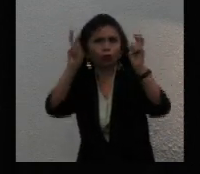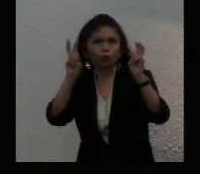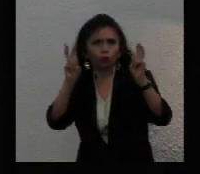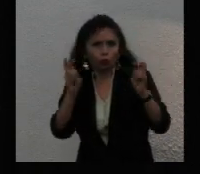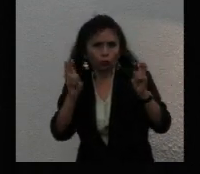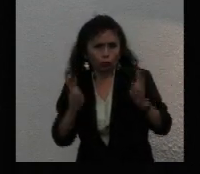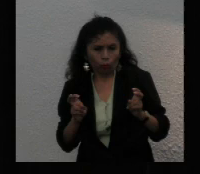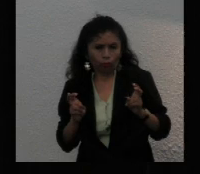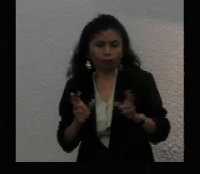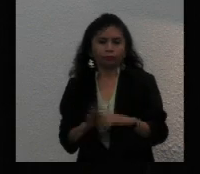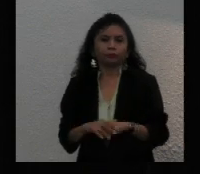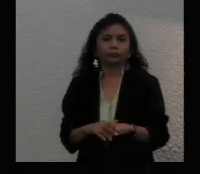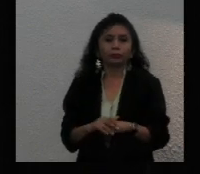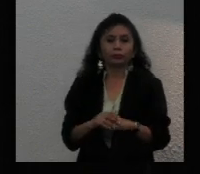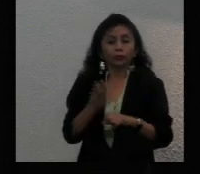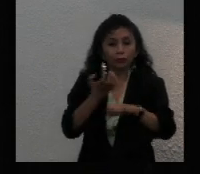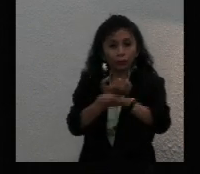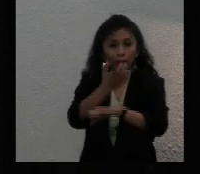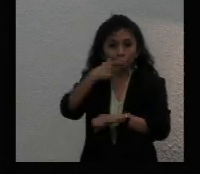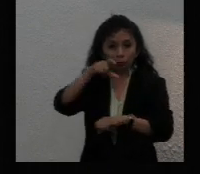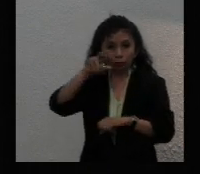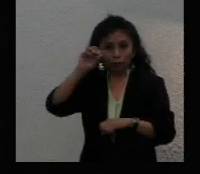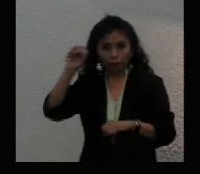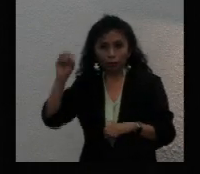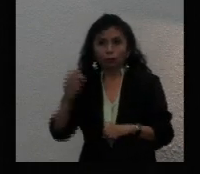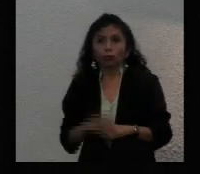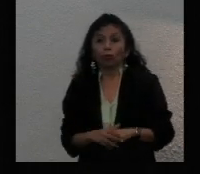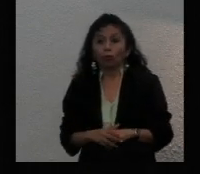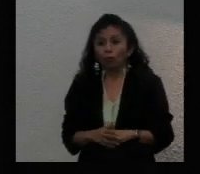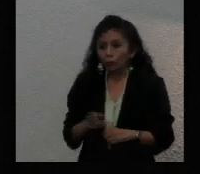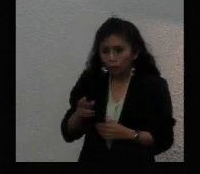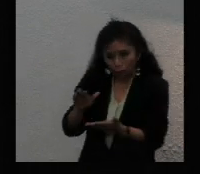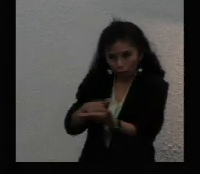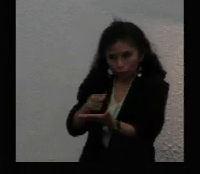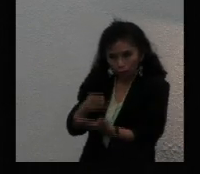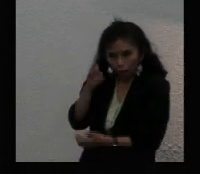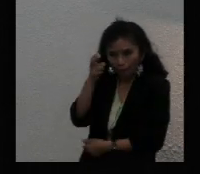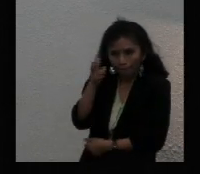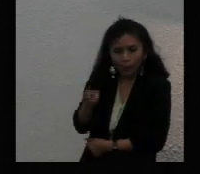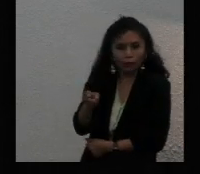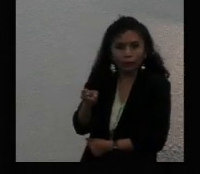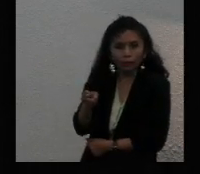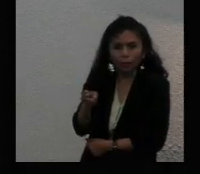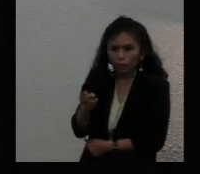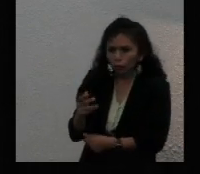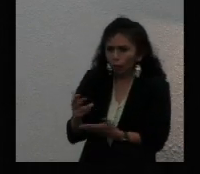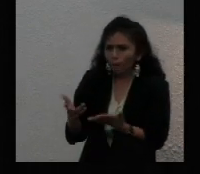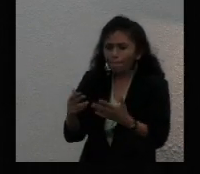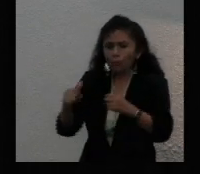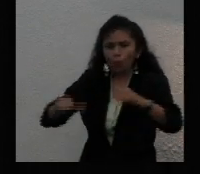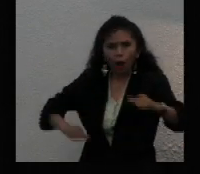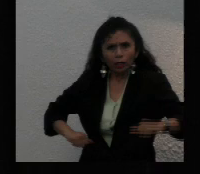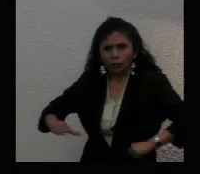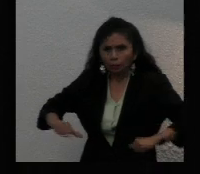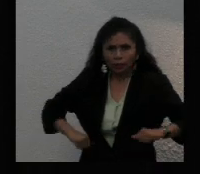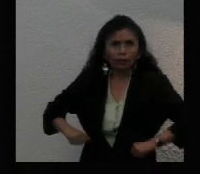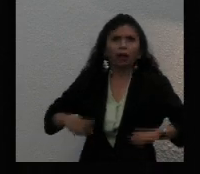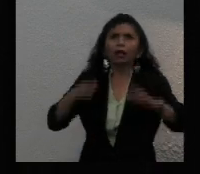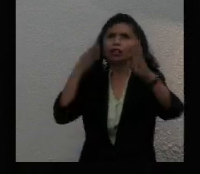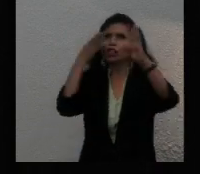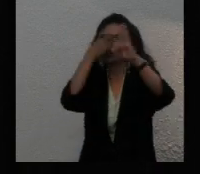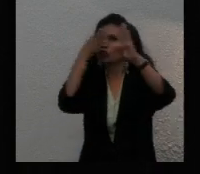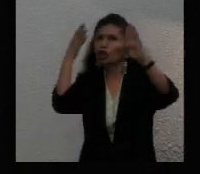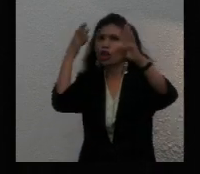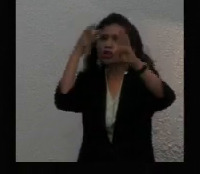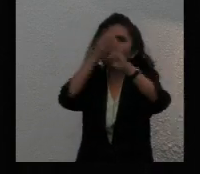Pública del Estado de Quintana Roo. Documento plagado de acciones, logros,